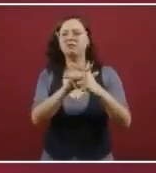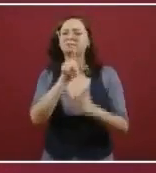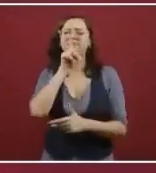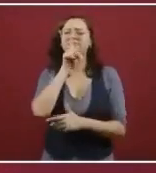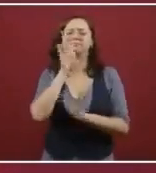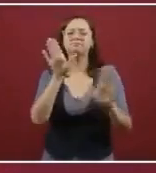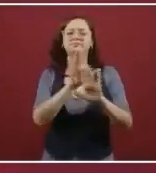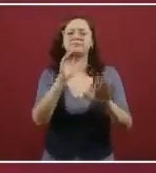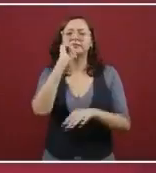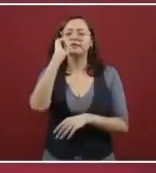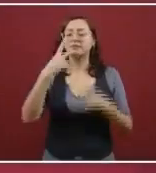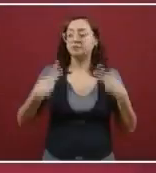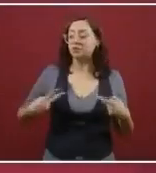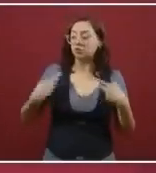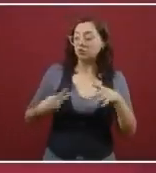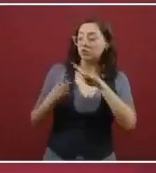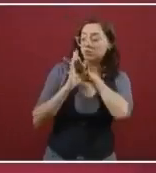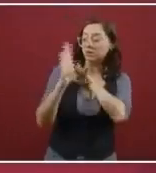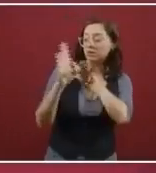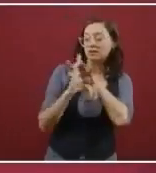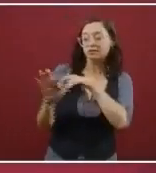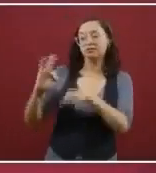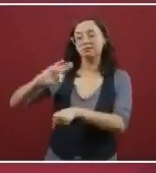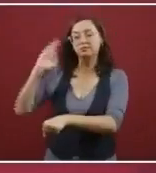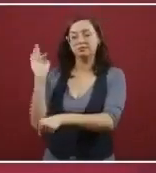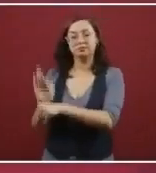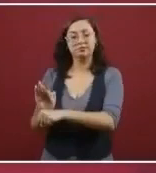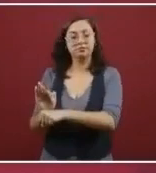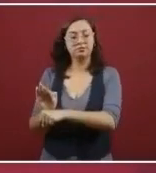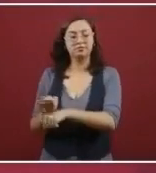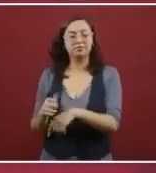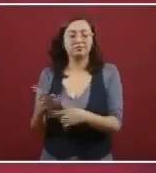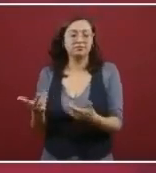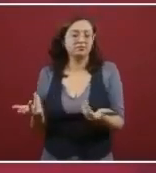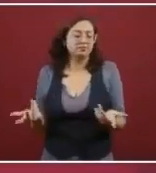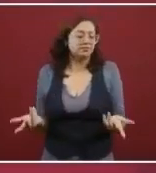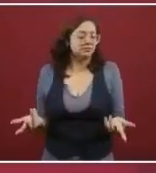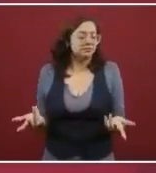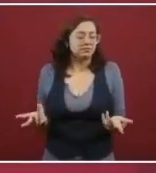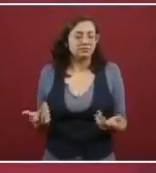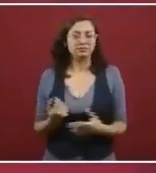protegiendo a los migrantes, porque es